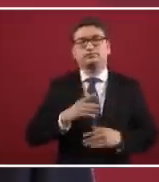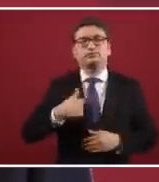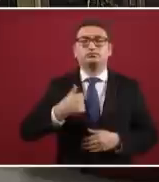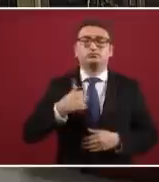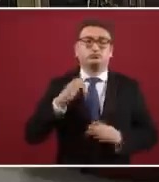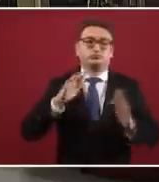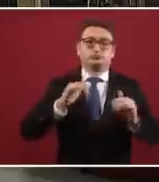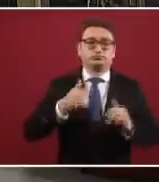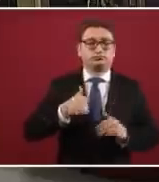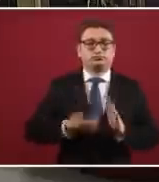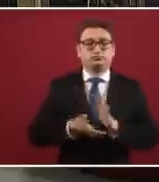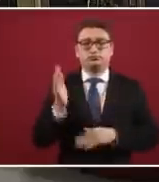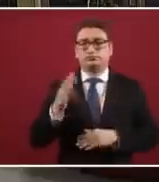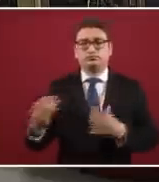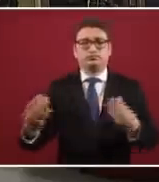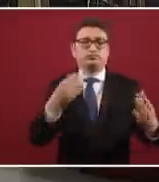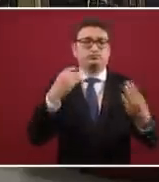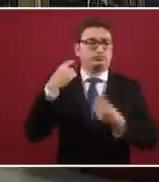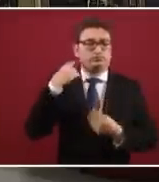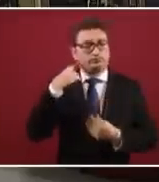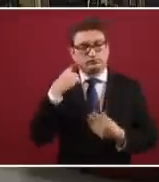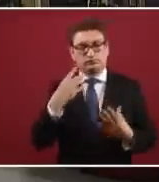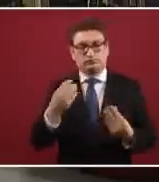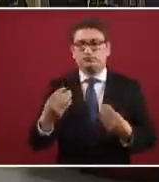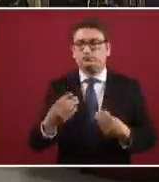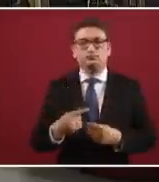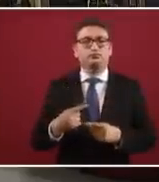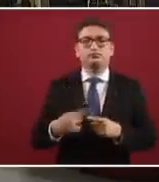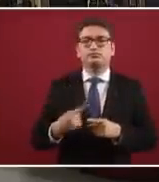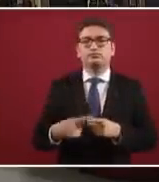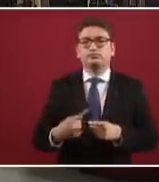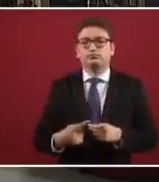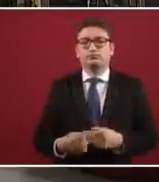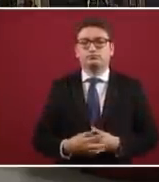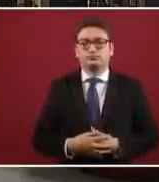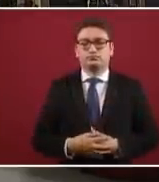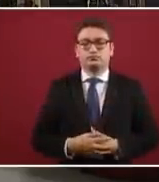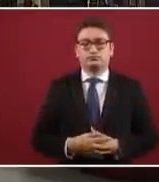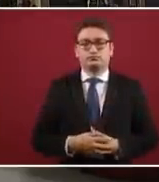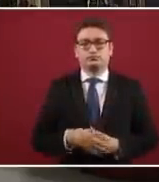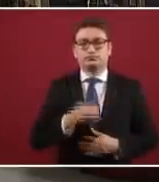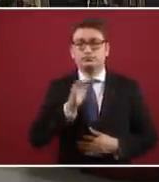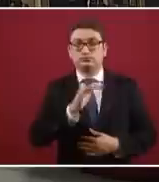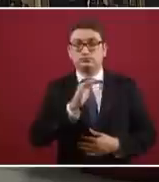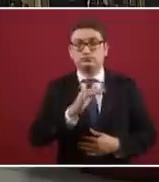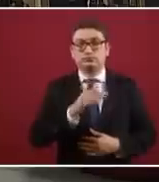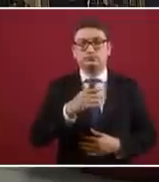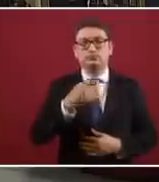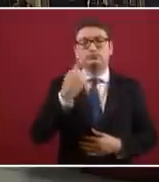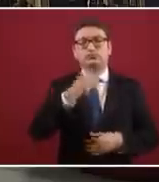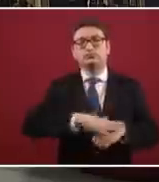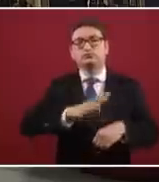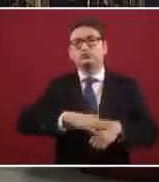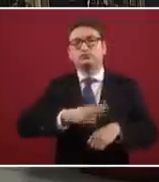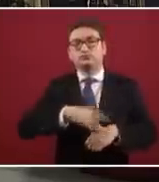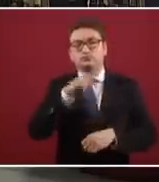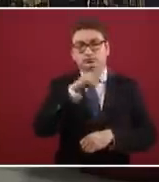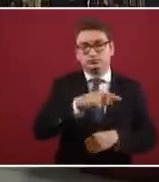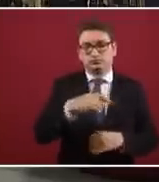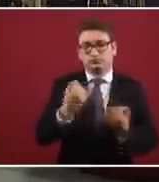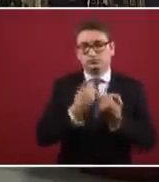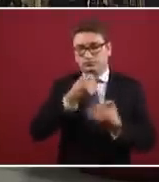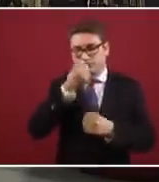está llamando a comparecer por un caso. ¿Quién? El INE lo está llamando a comparecer a usted y a la secretaria